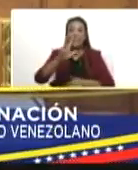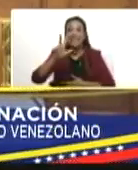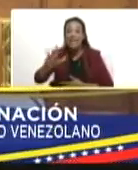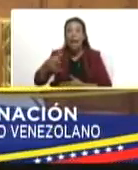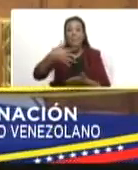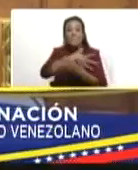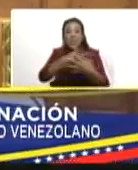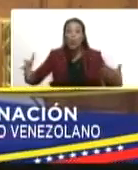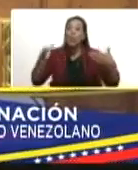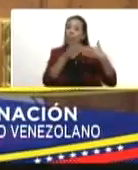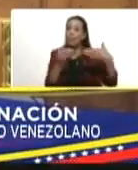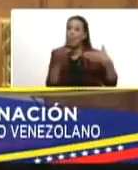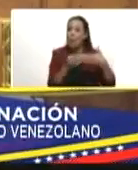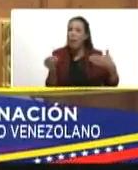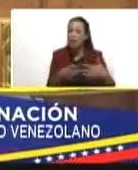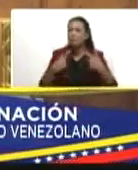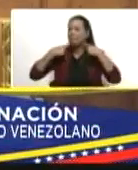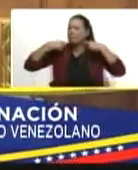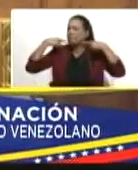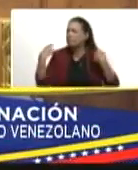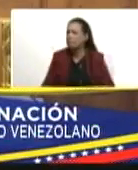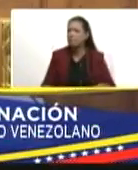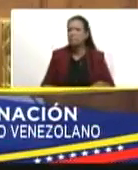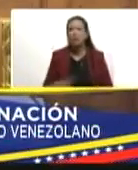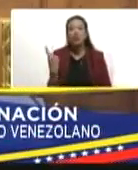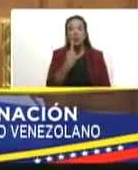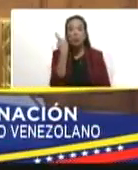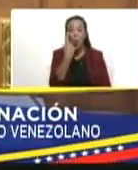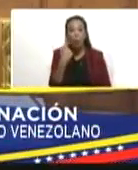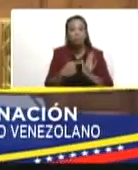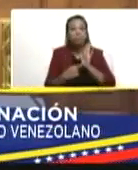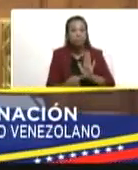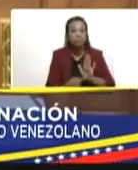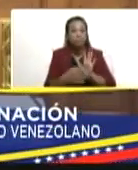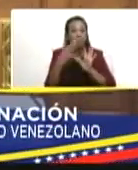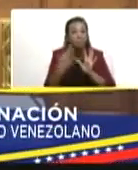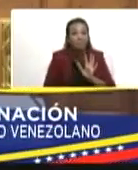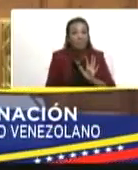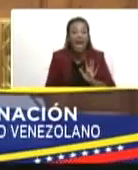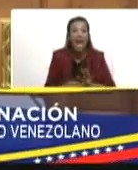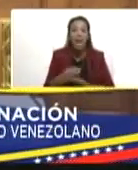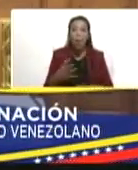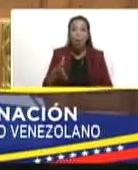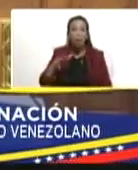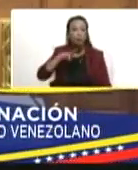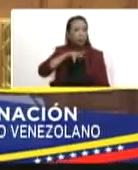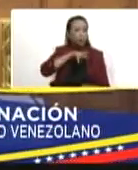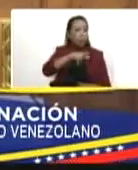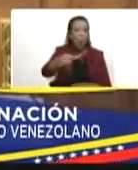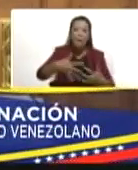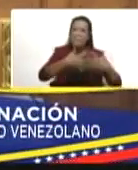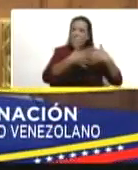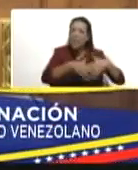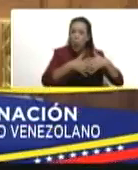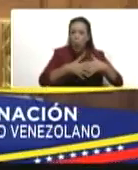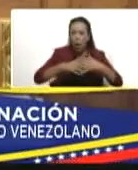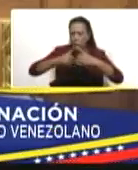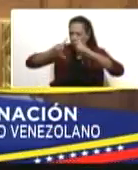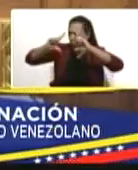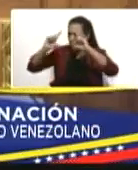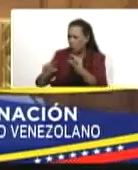millones de dólares nada más en los misiles que cayeron en la industria